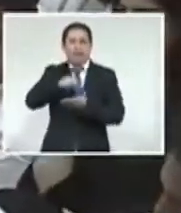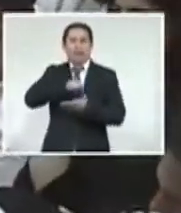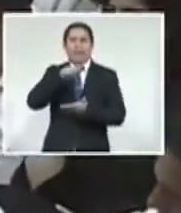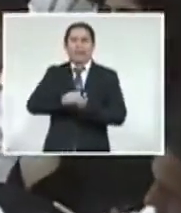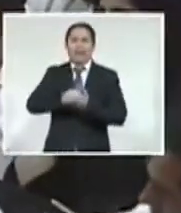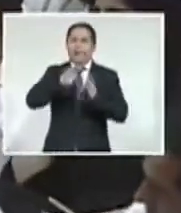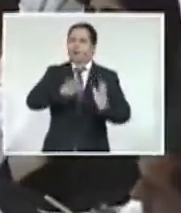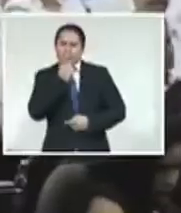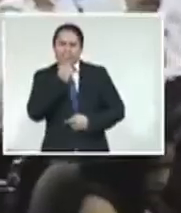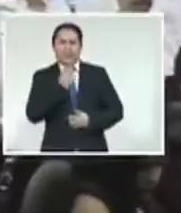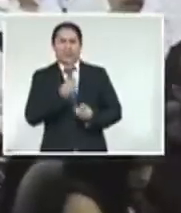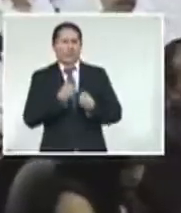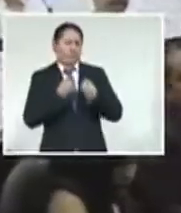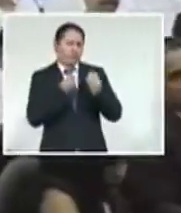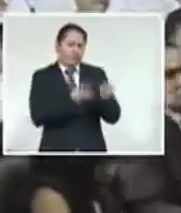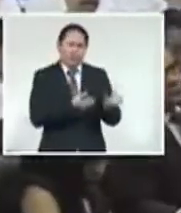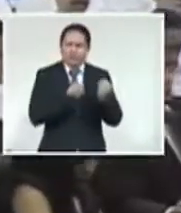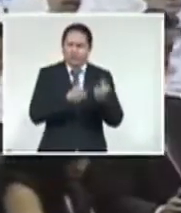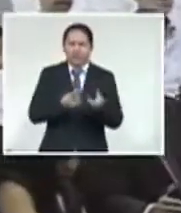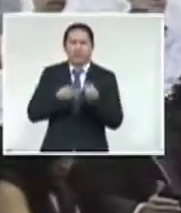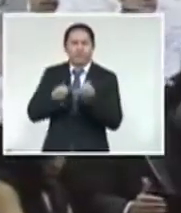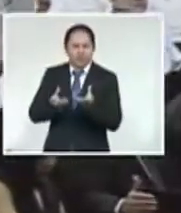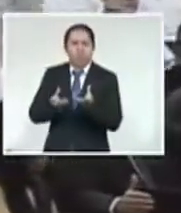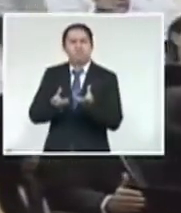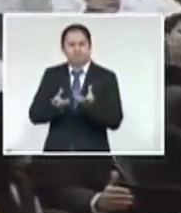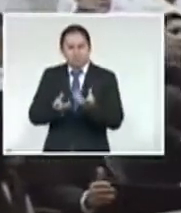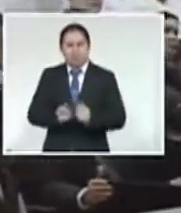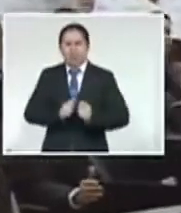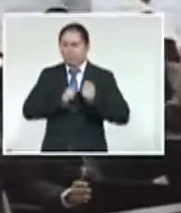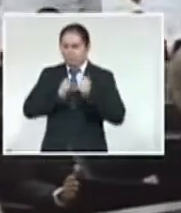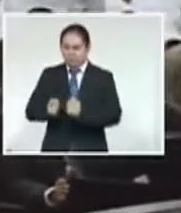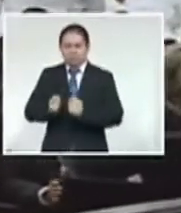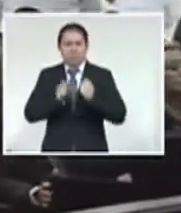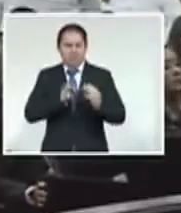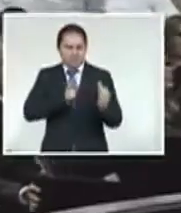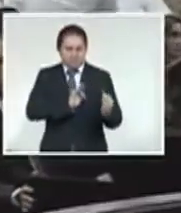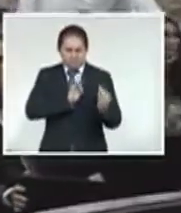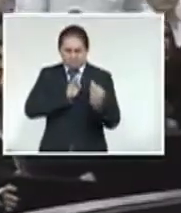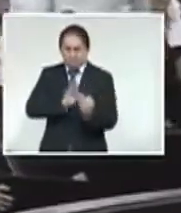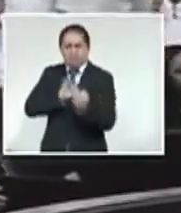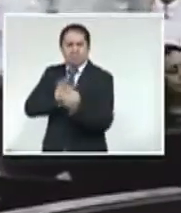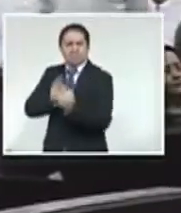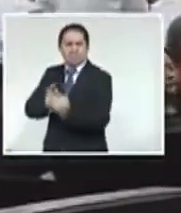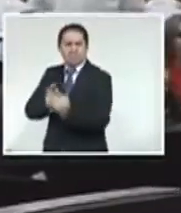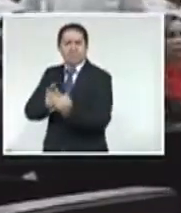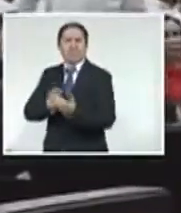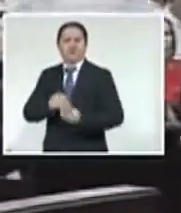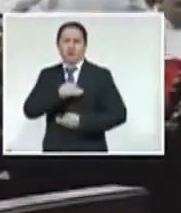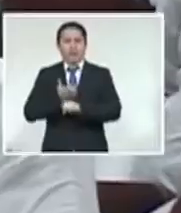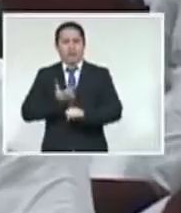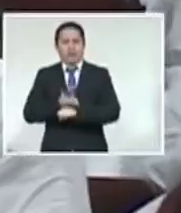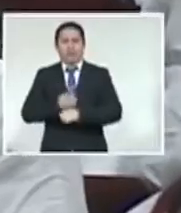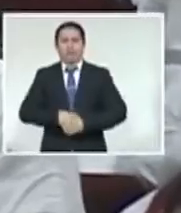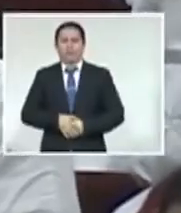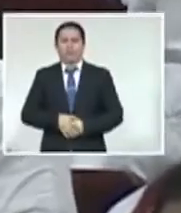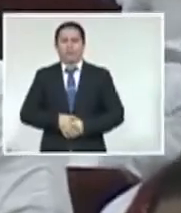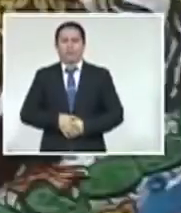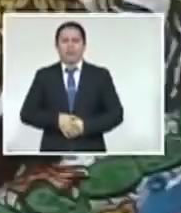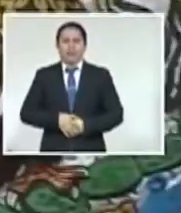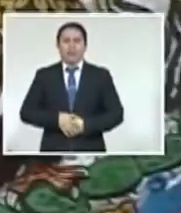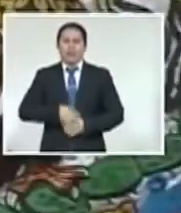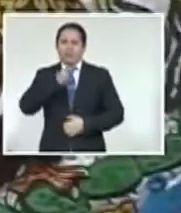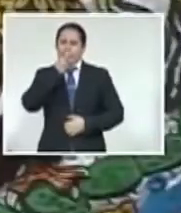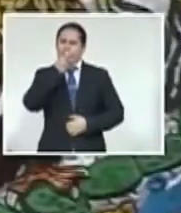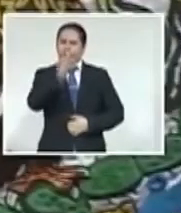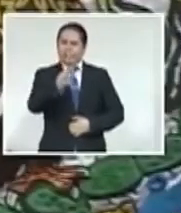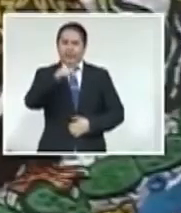hasta Coita. El mandatario chiapaneco expresó sus deseos para el gobernador entrante. Desde aquí, quiero desearle el mayor de